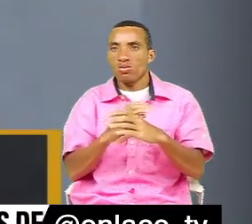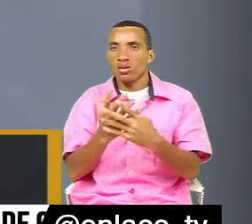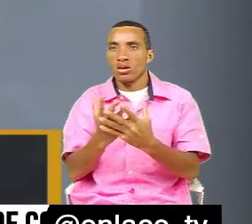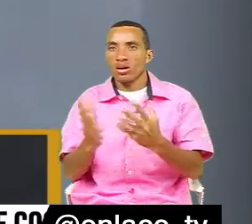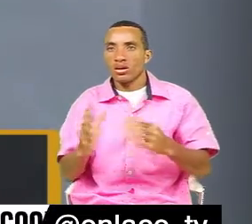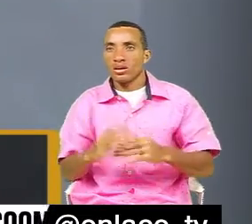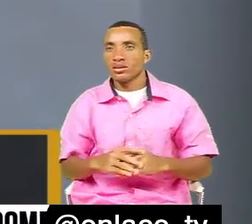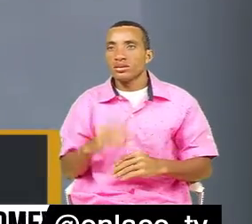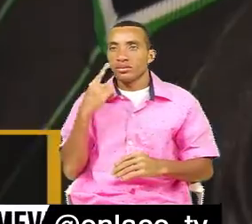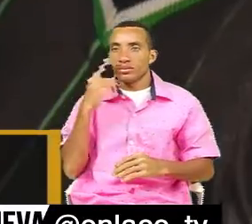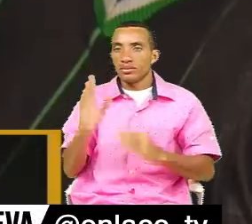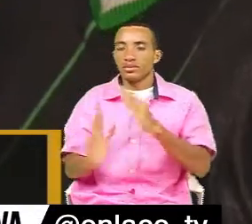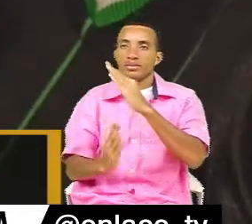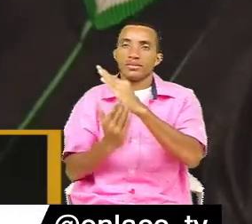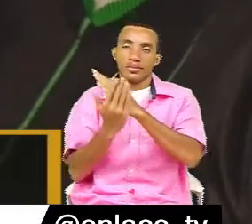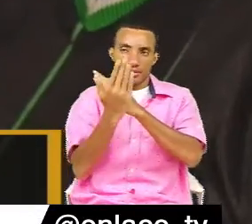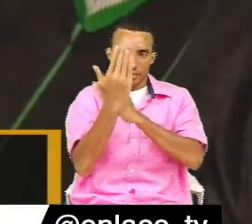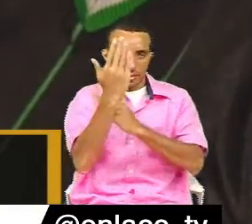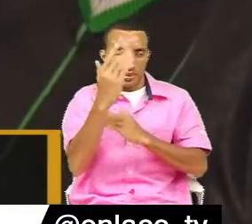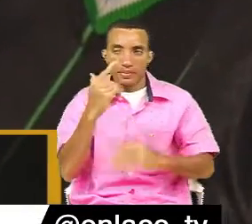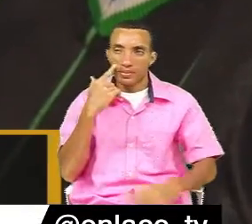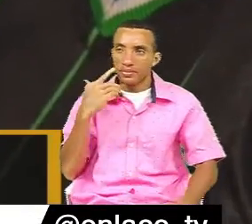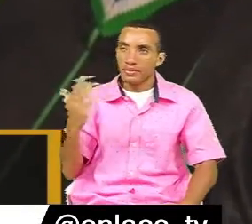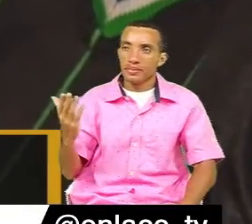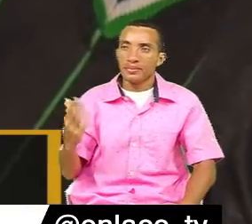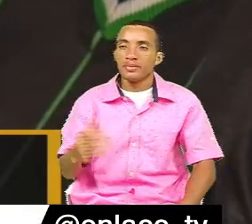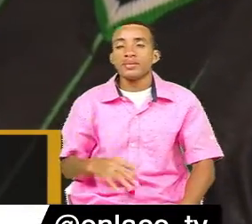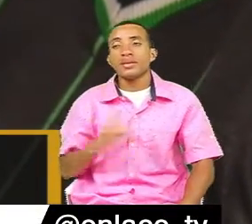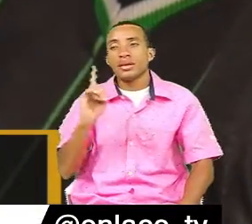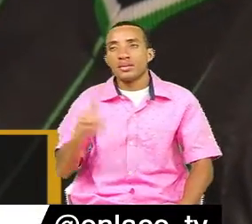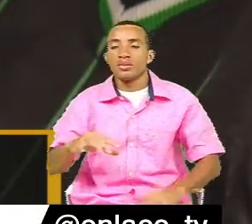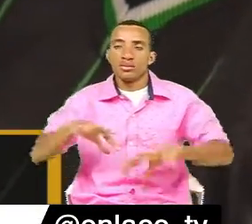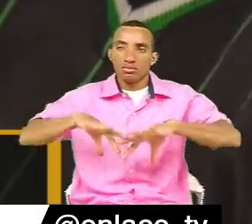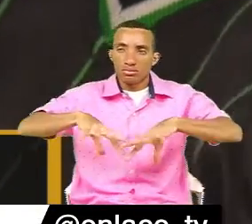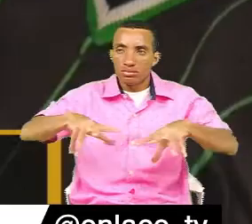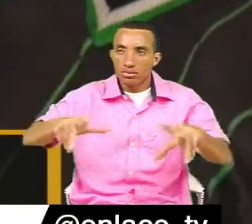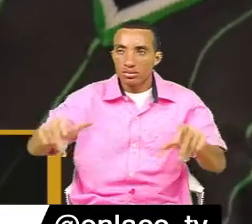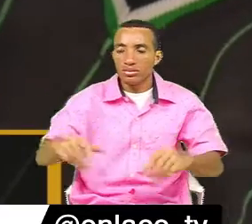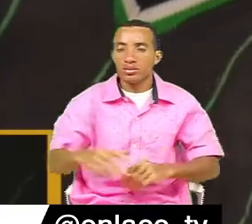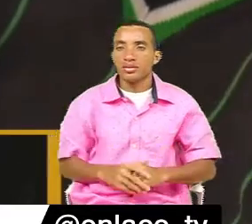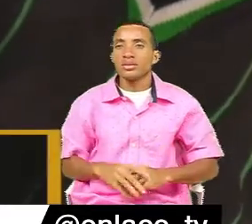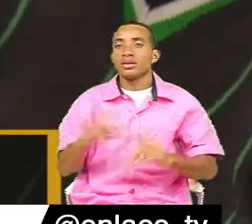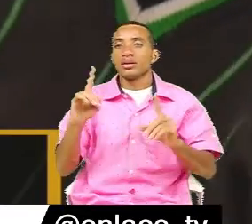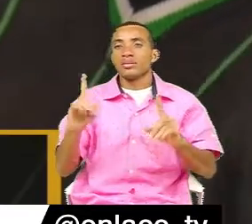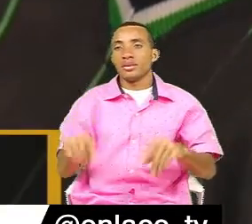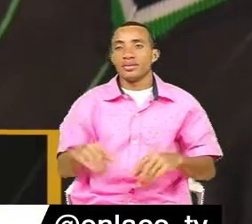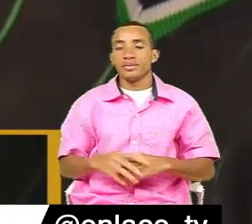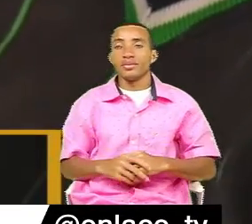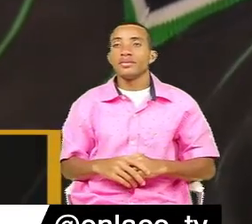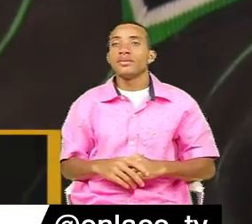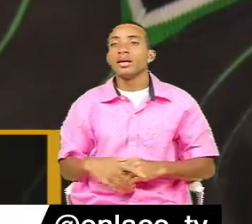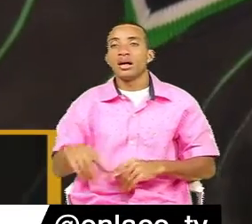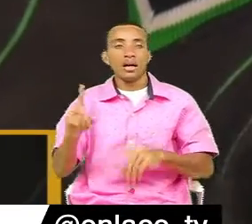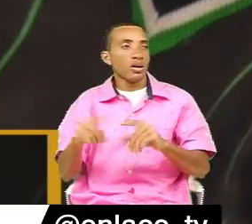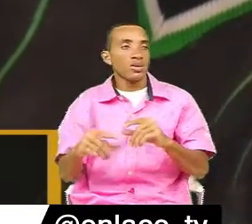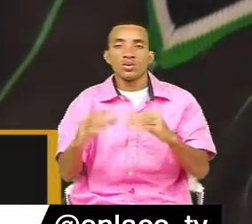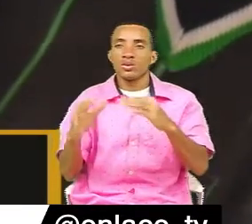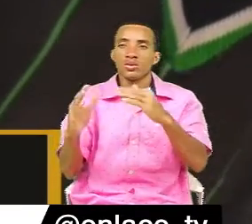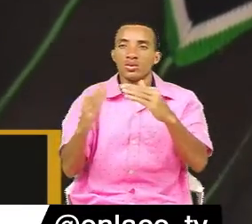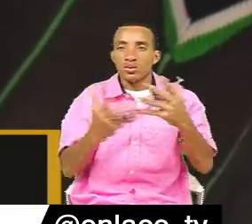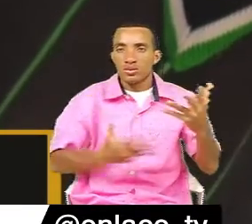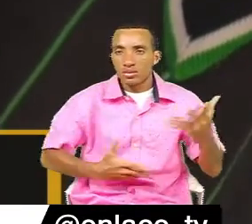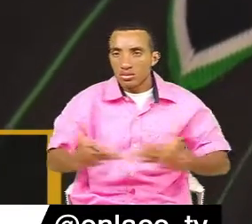en horas de la madrugada. Bueno, lo que viene presentando es la inseguridad que ha habido respecto a los negocios que hay en la